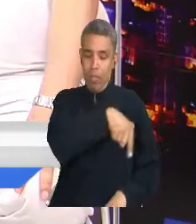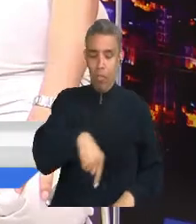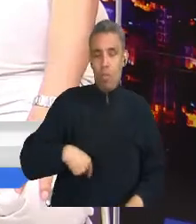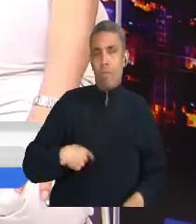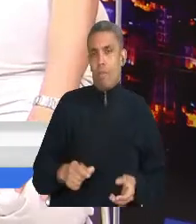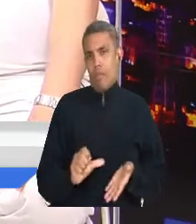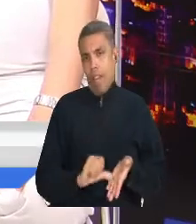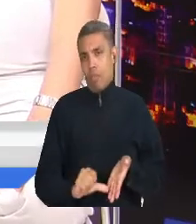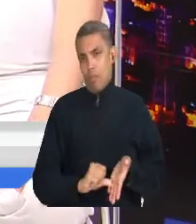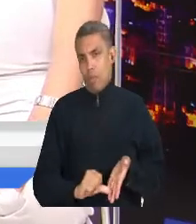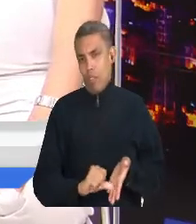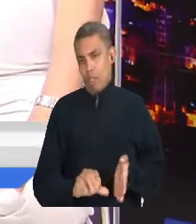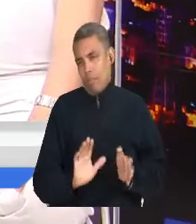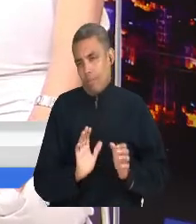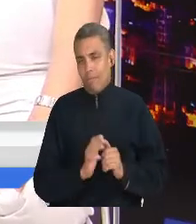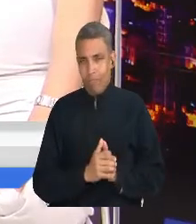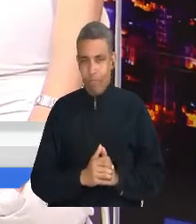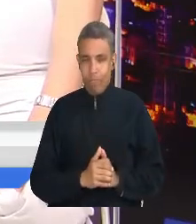Y lógicamente,